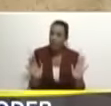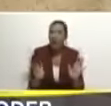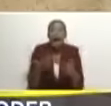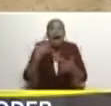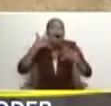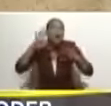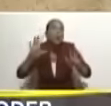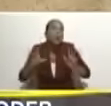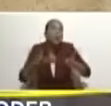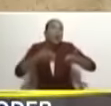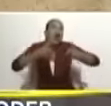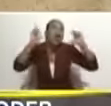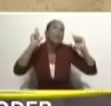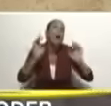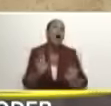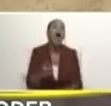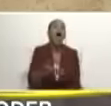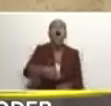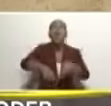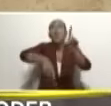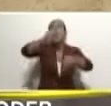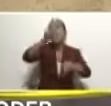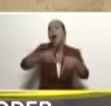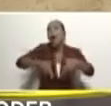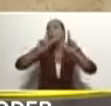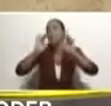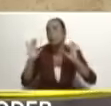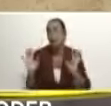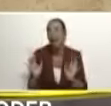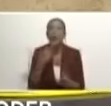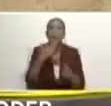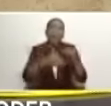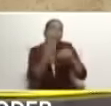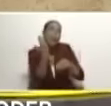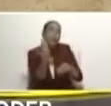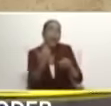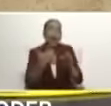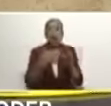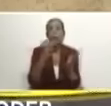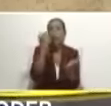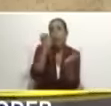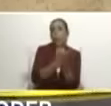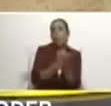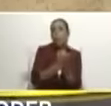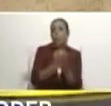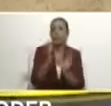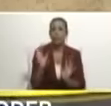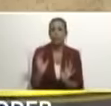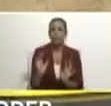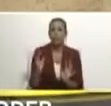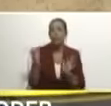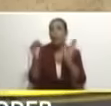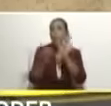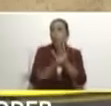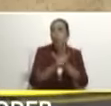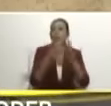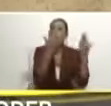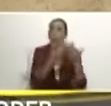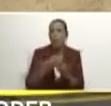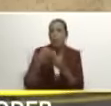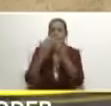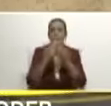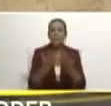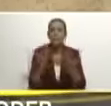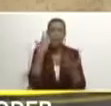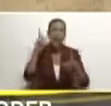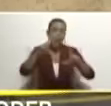Sacaron unas licencias. Es como el modelo de la compañía guipuzcoana, que todos hemos estudiado en el